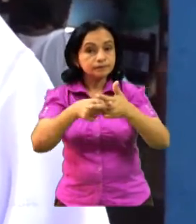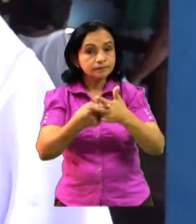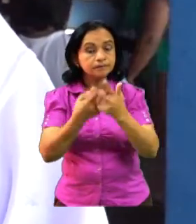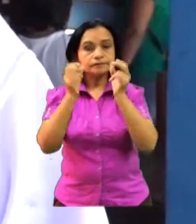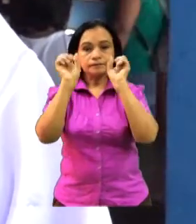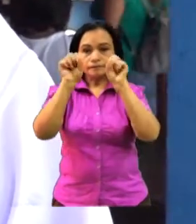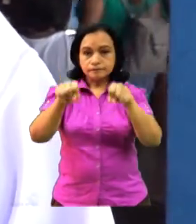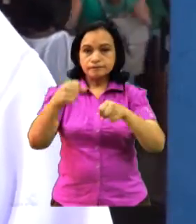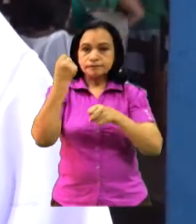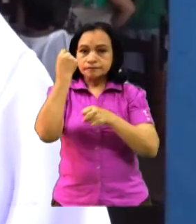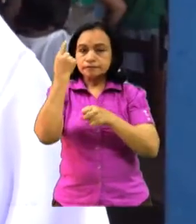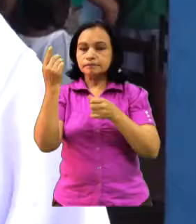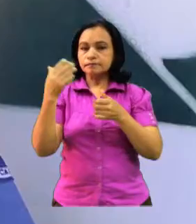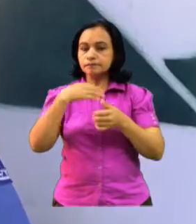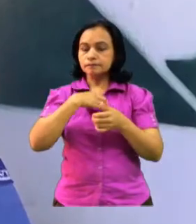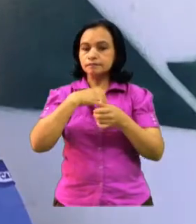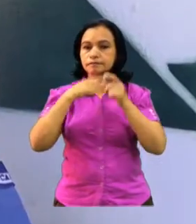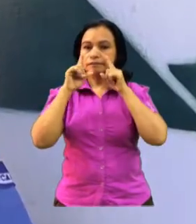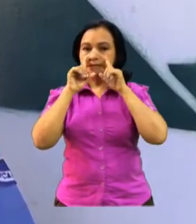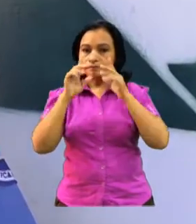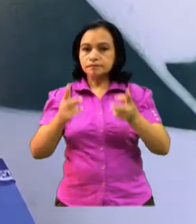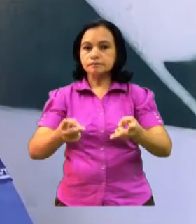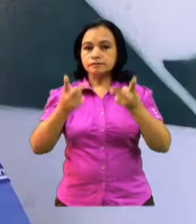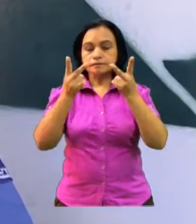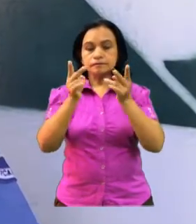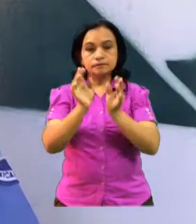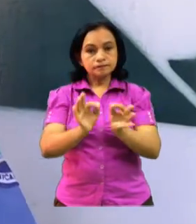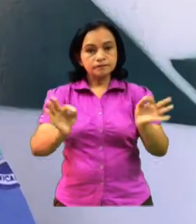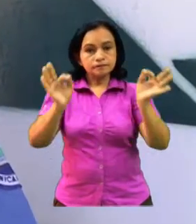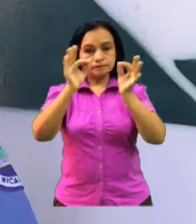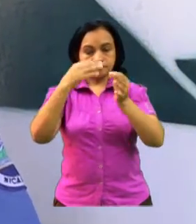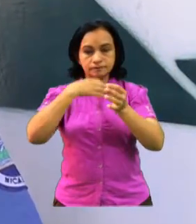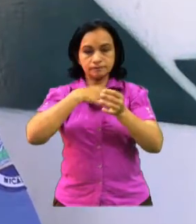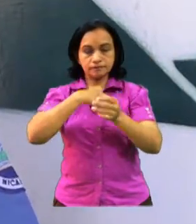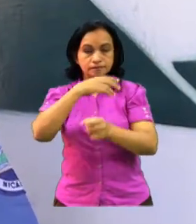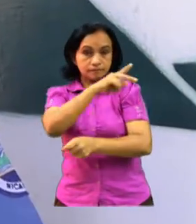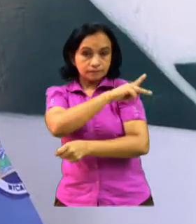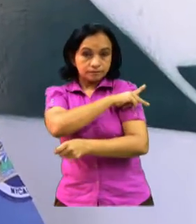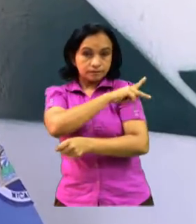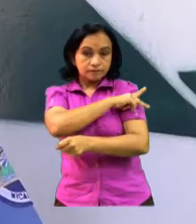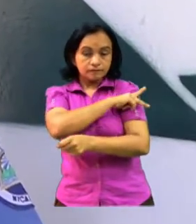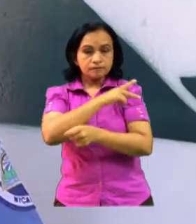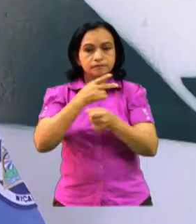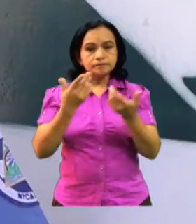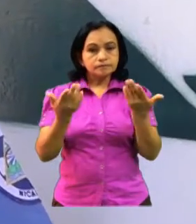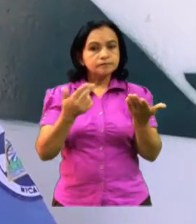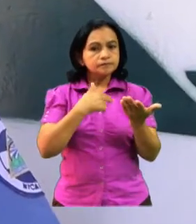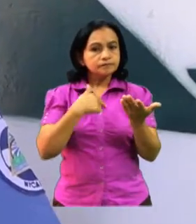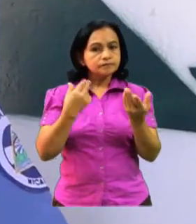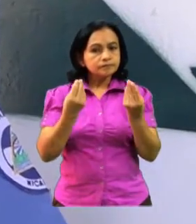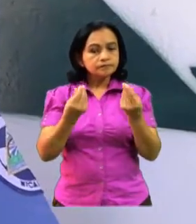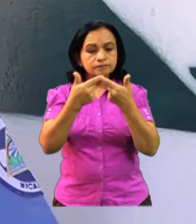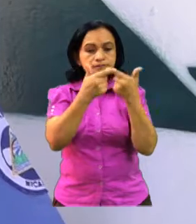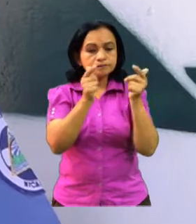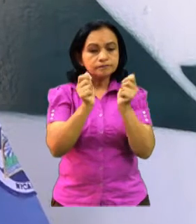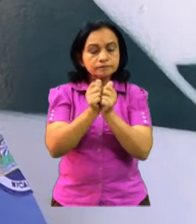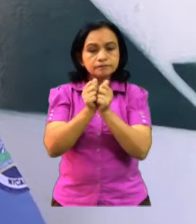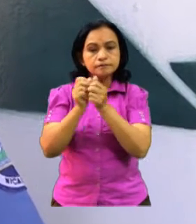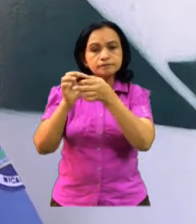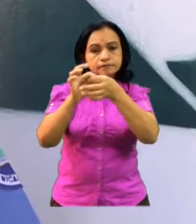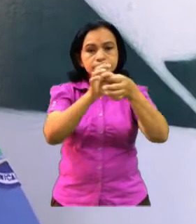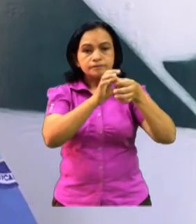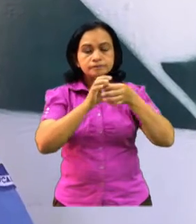ellos pueden comprender las medidas. Sin el papel importante de la comunidad, nosotros como policía tampoco hacemos mucho, pero como equipo, actuando